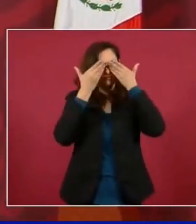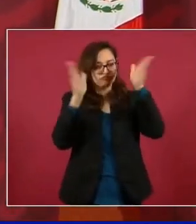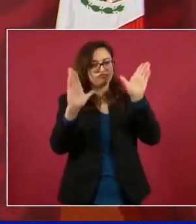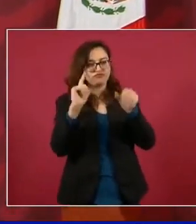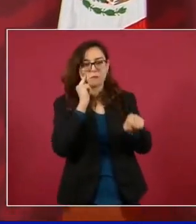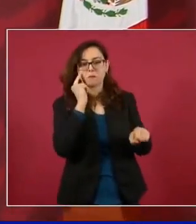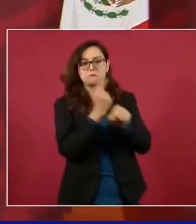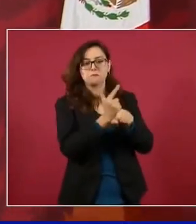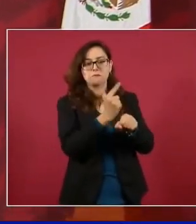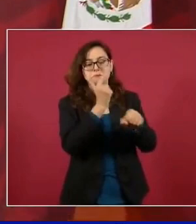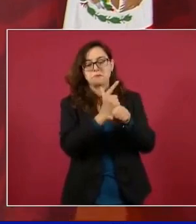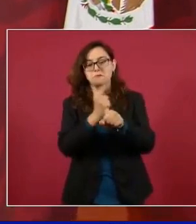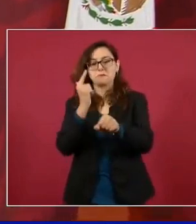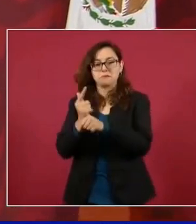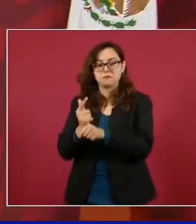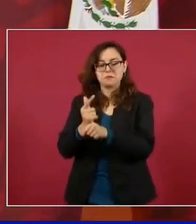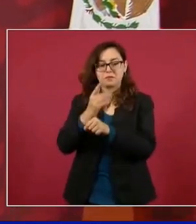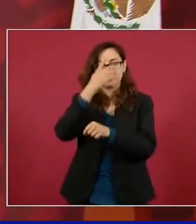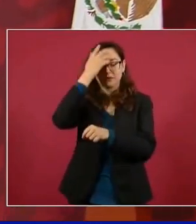porque mucha gente